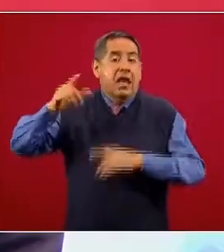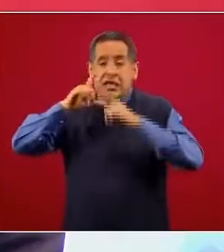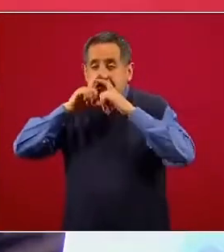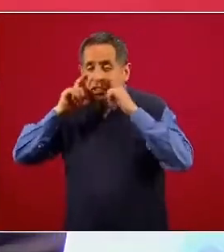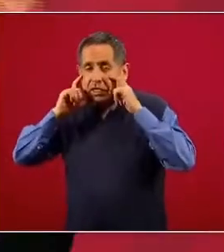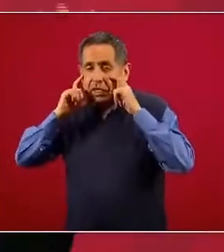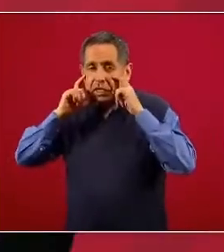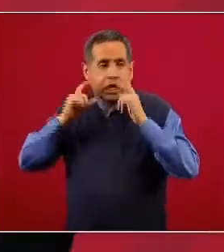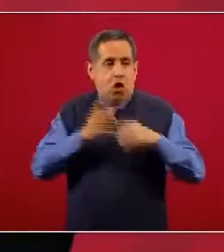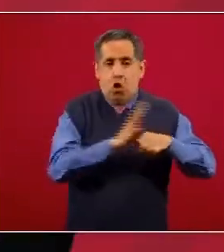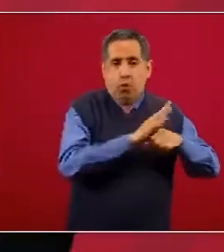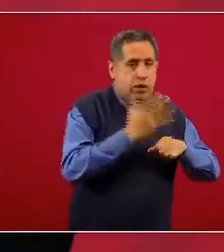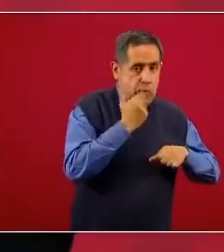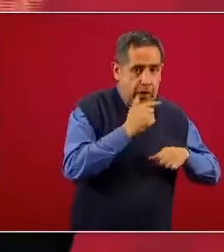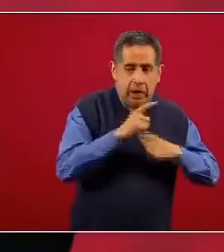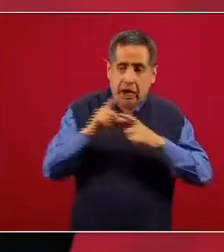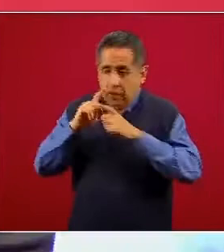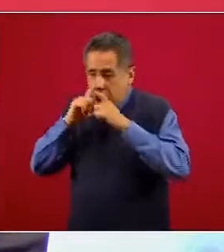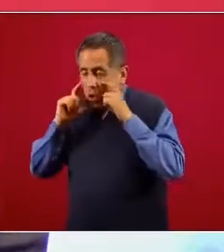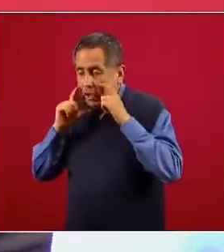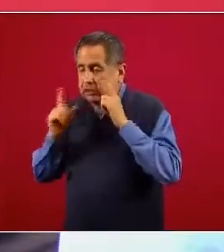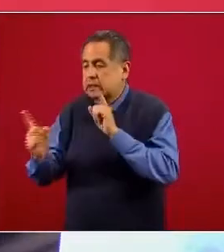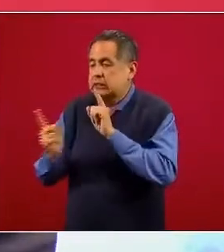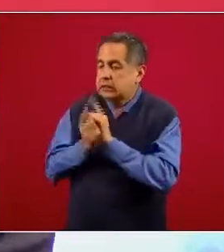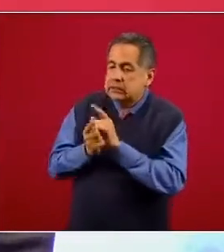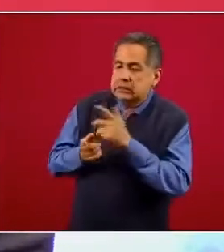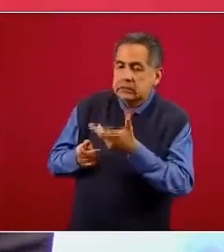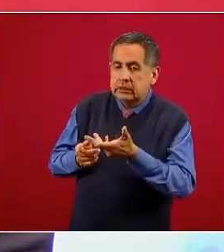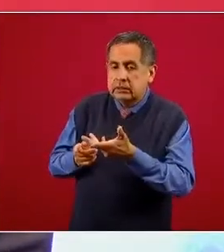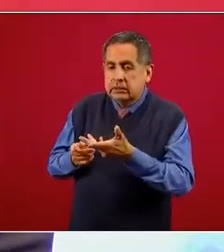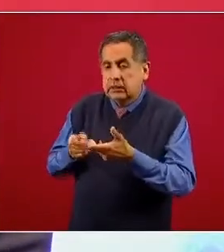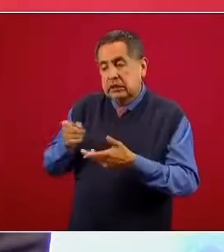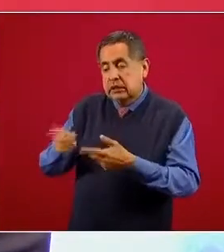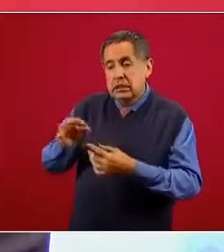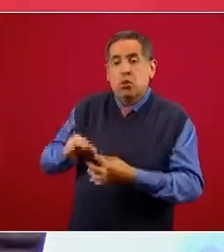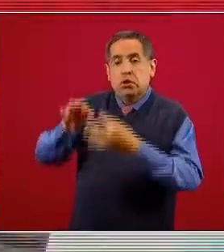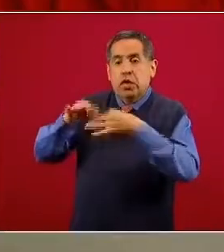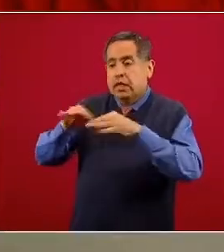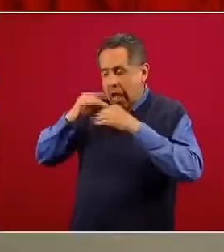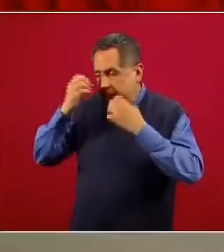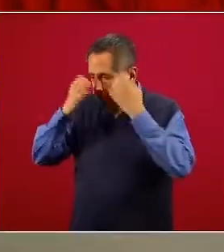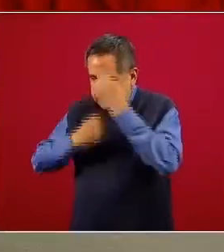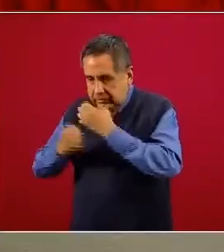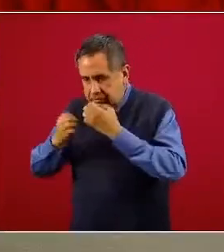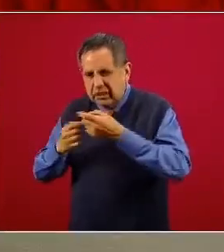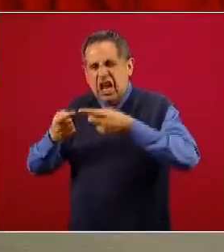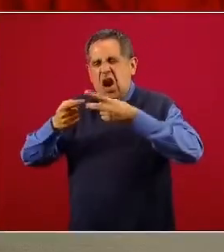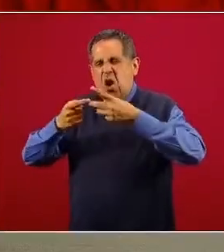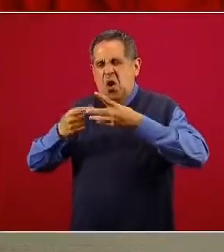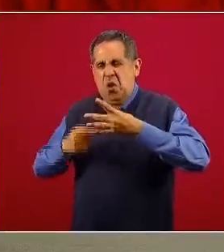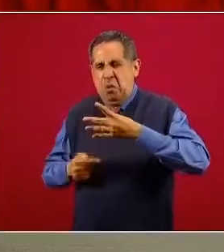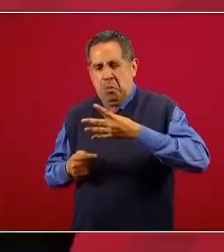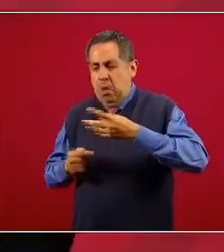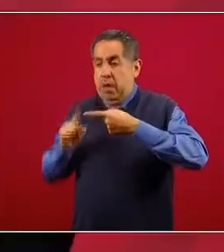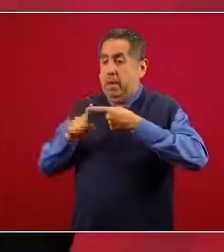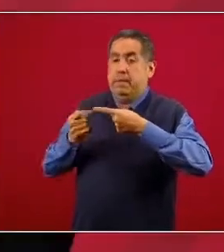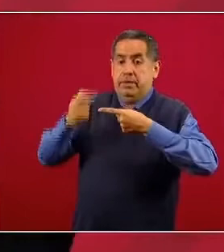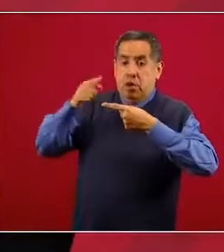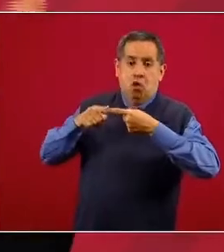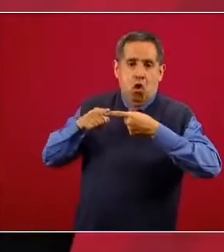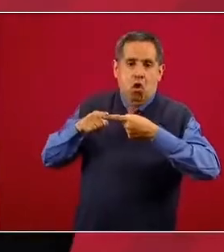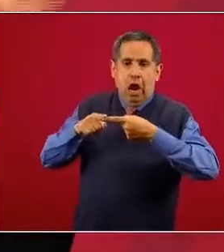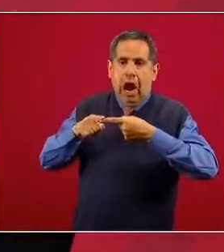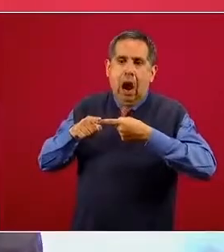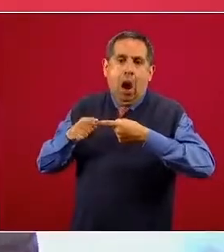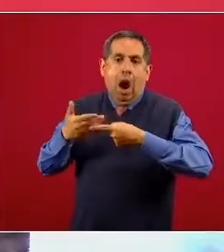COVID, era el triage donde influenza era la que tenía que destacarse respecto a más de 300 virus respiratorios.